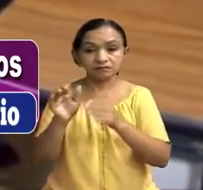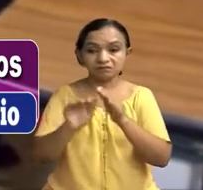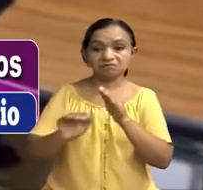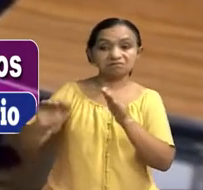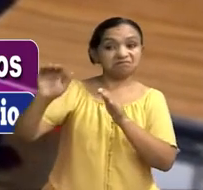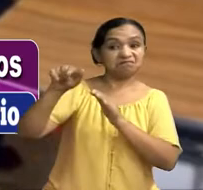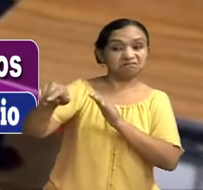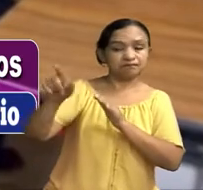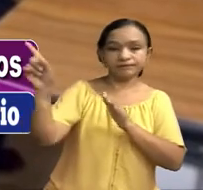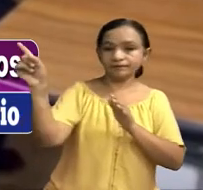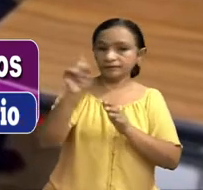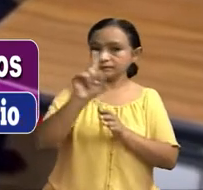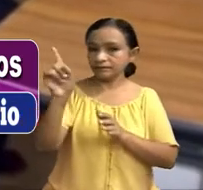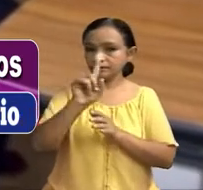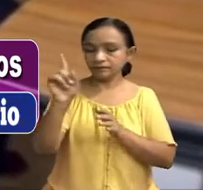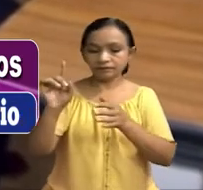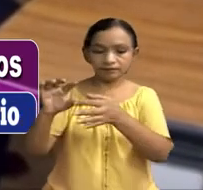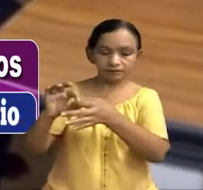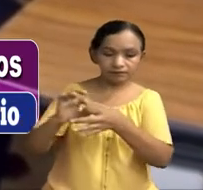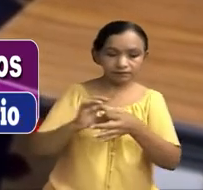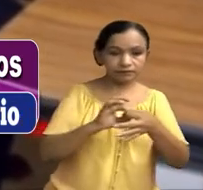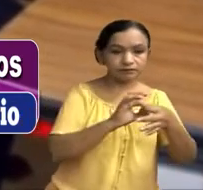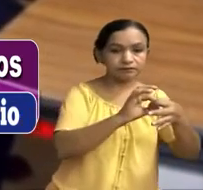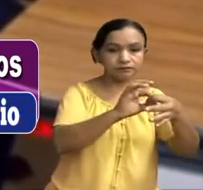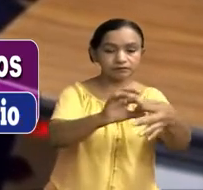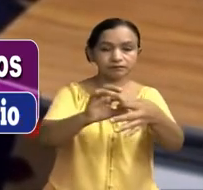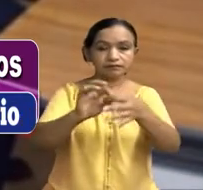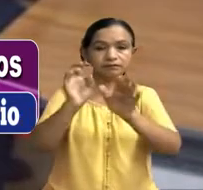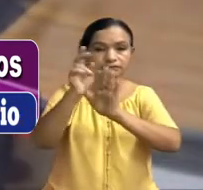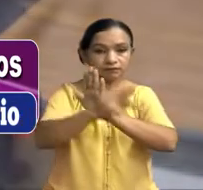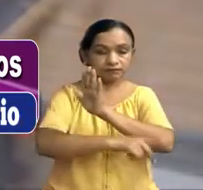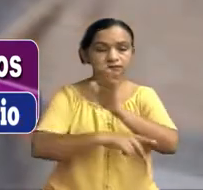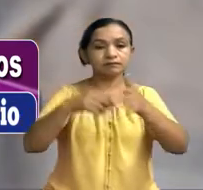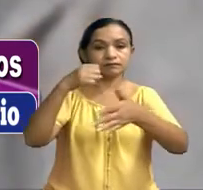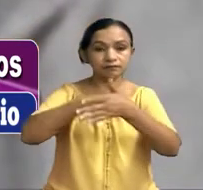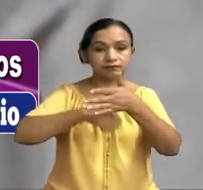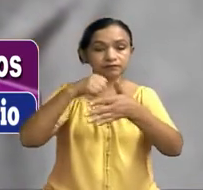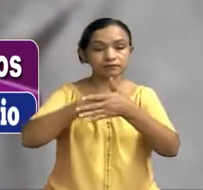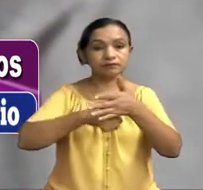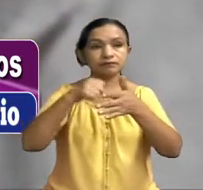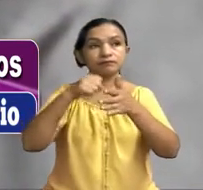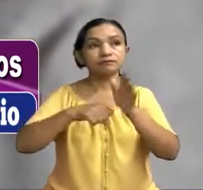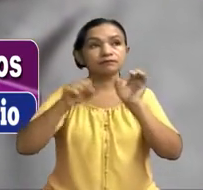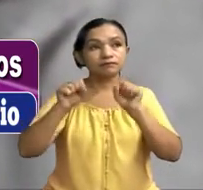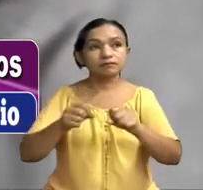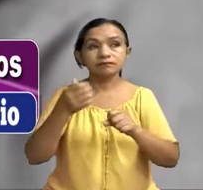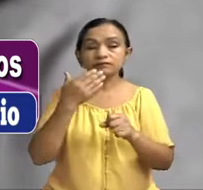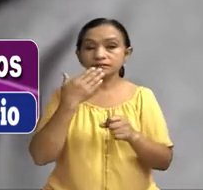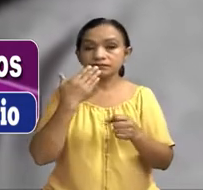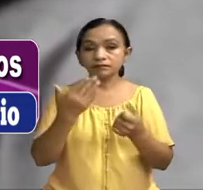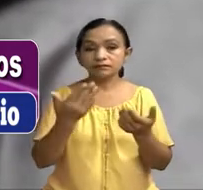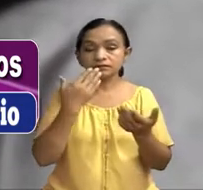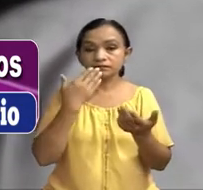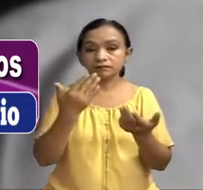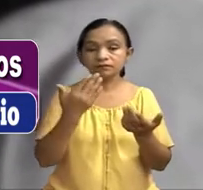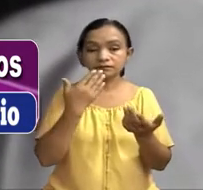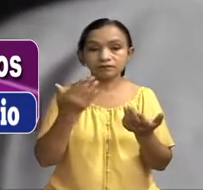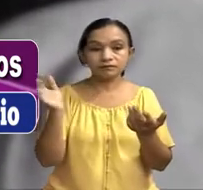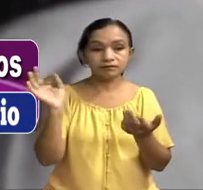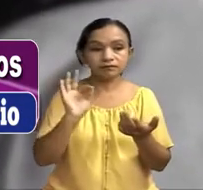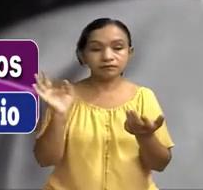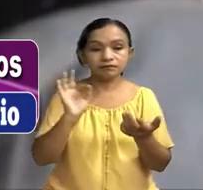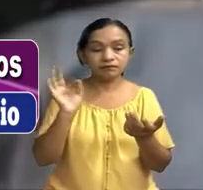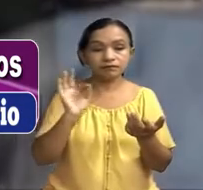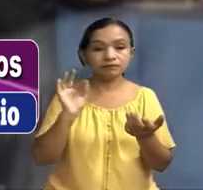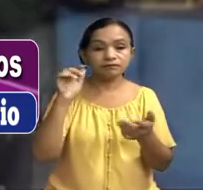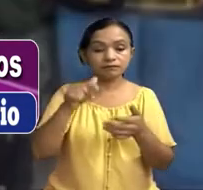Entonces, si vos estás unido como nación y preparas condiciones para defenderte, eso es un buen, es una buena posición para